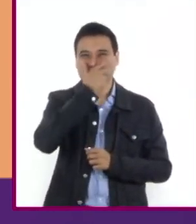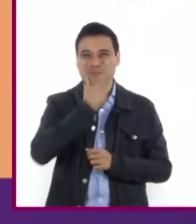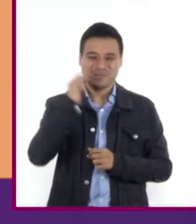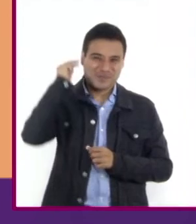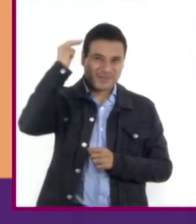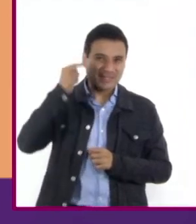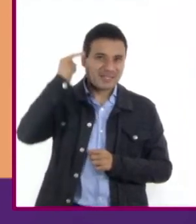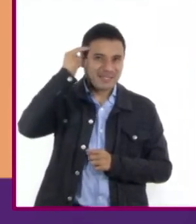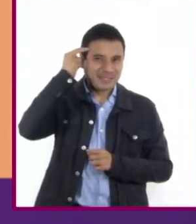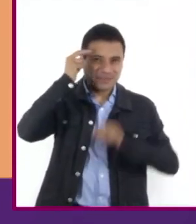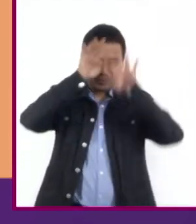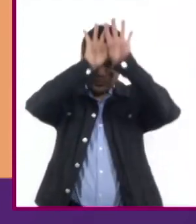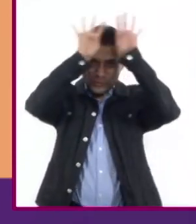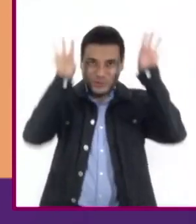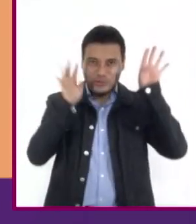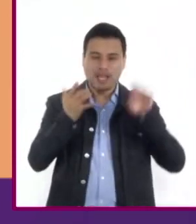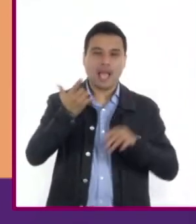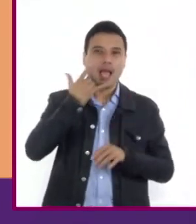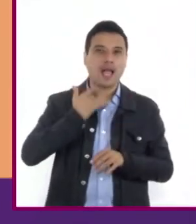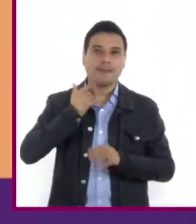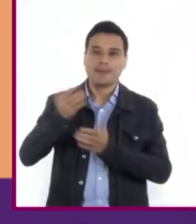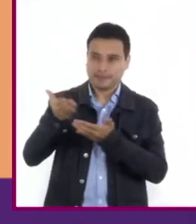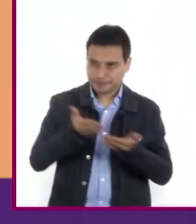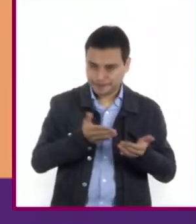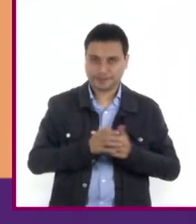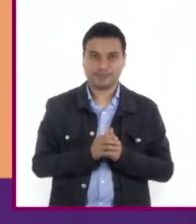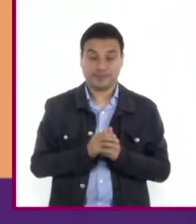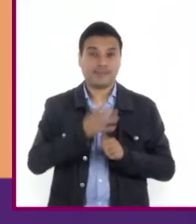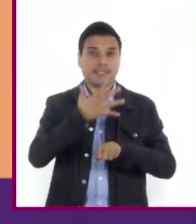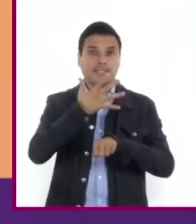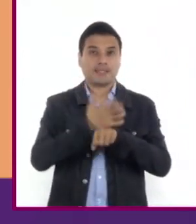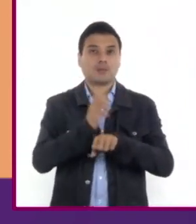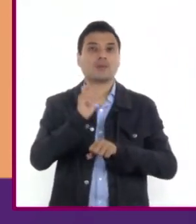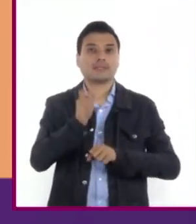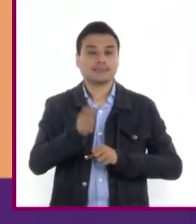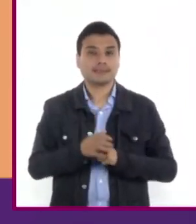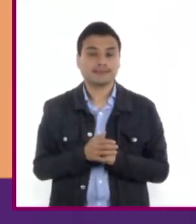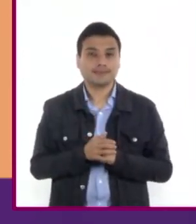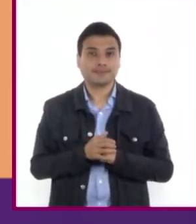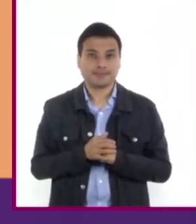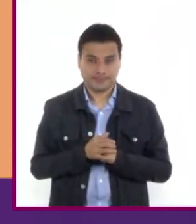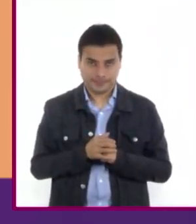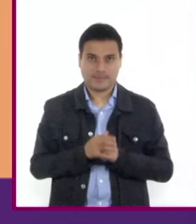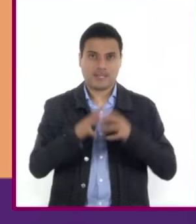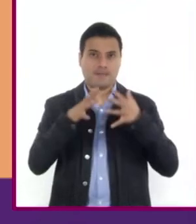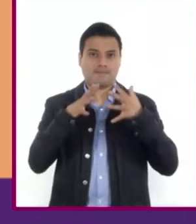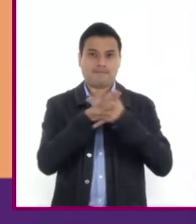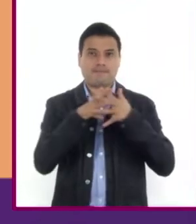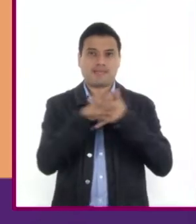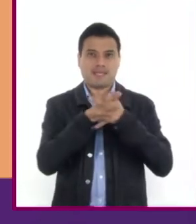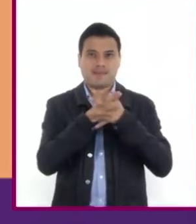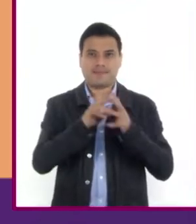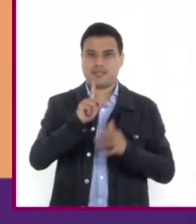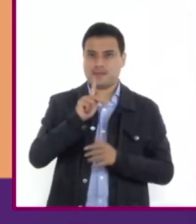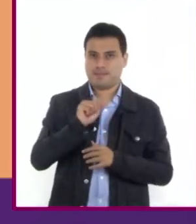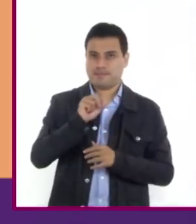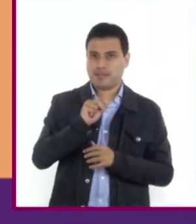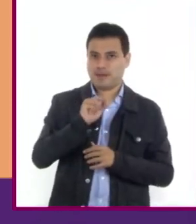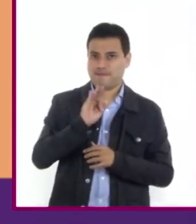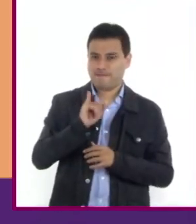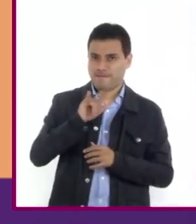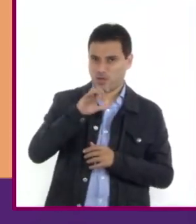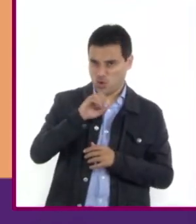por el Tlatoani Moctezuma. En quinto lugar tenemos la 5. Batalla con Pánfilo de